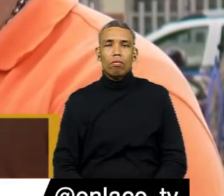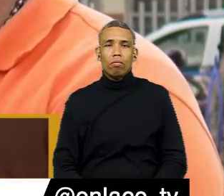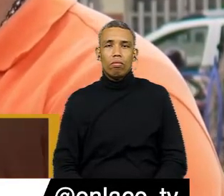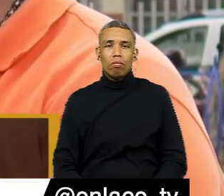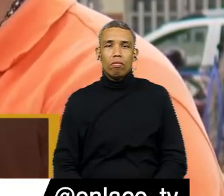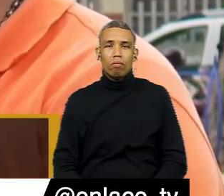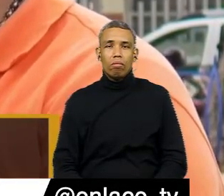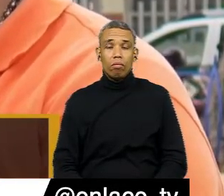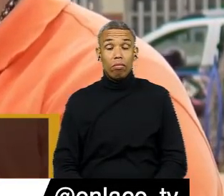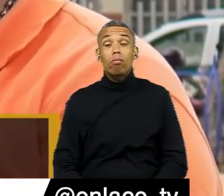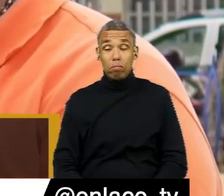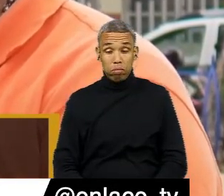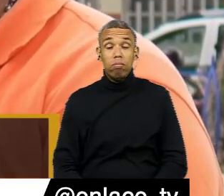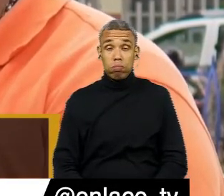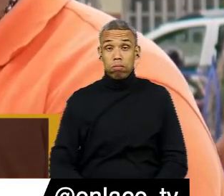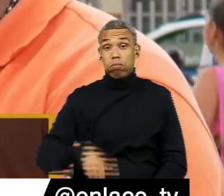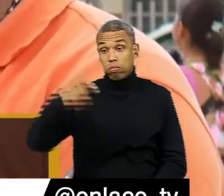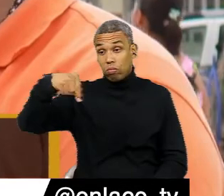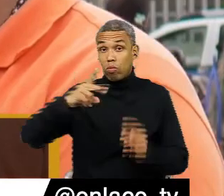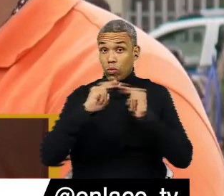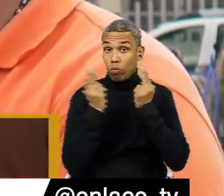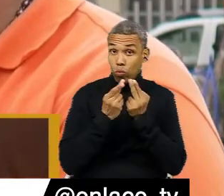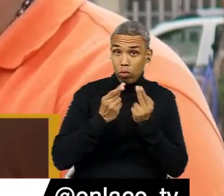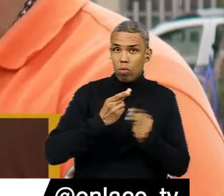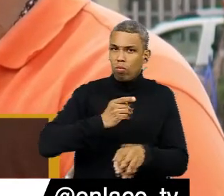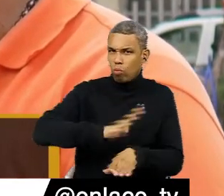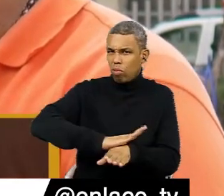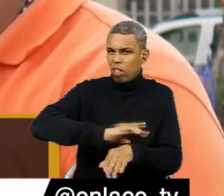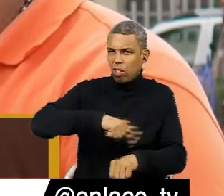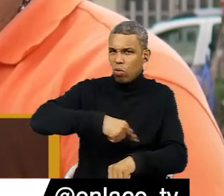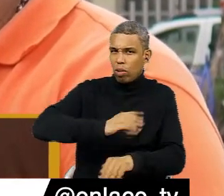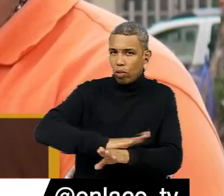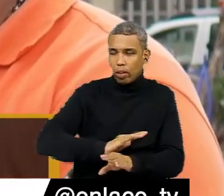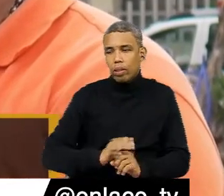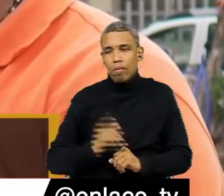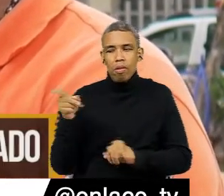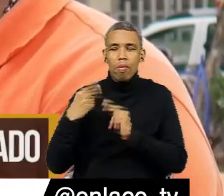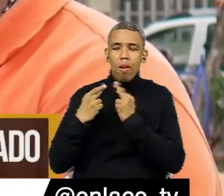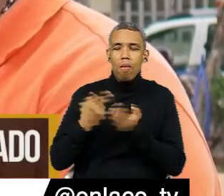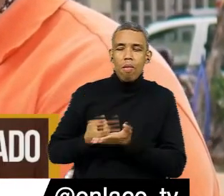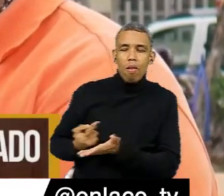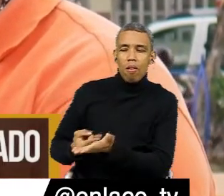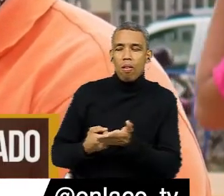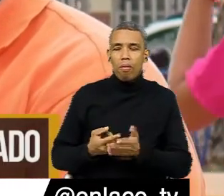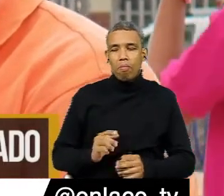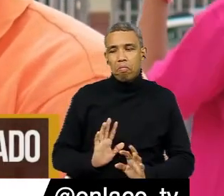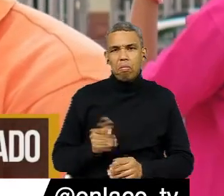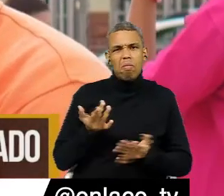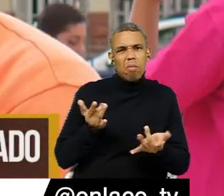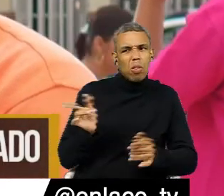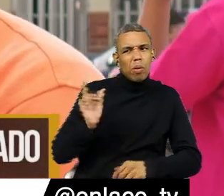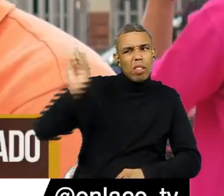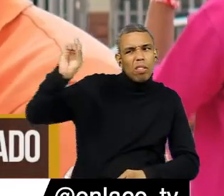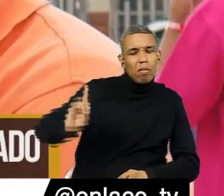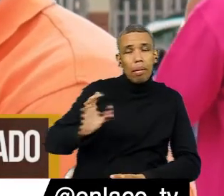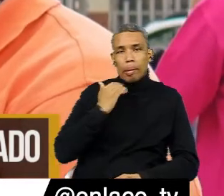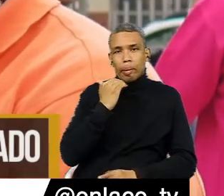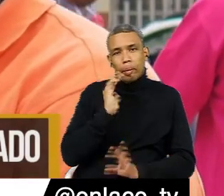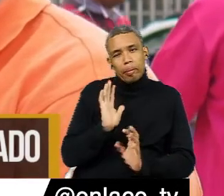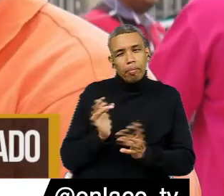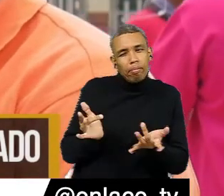la reunión que se hizo esta tarde, estamos esperando qué medidas van a tomar, pero nos agrada mucho que el gobierno municipal esté presente aquí